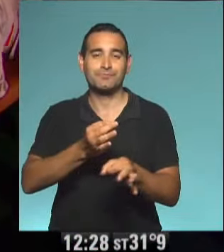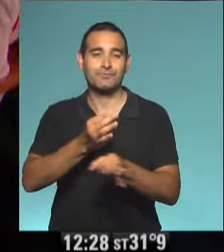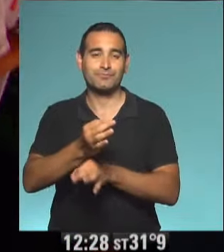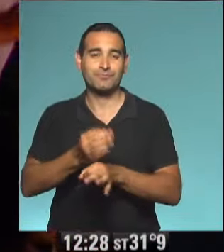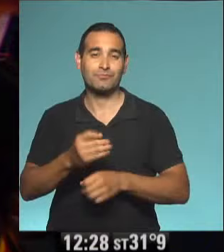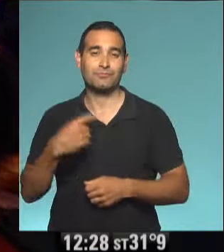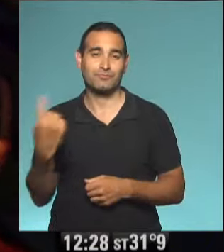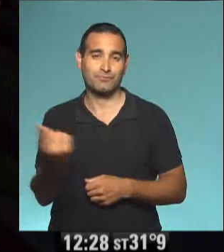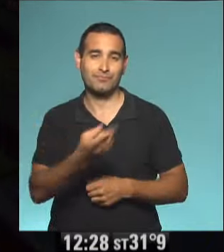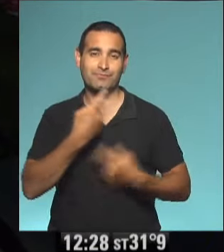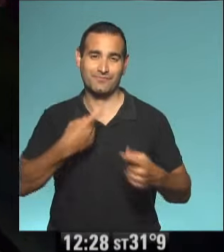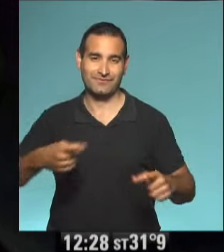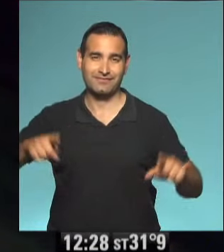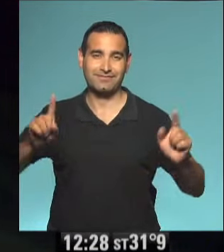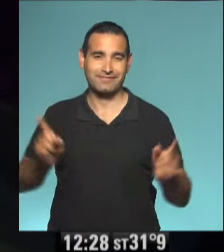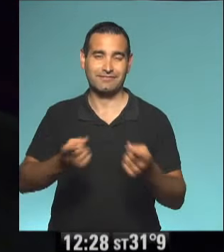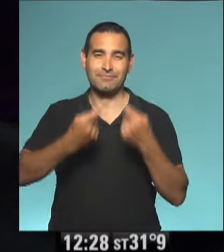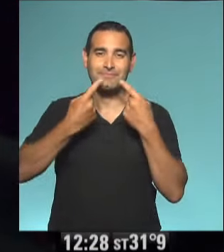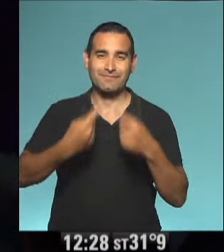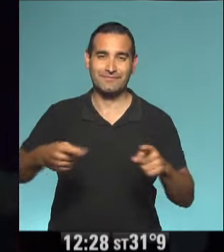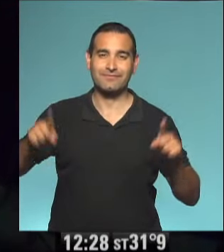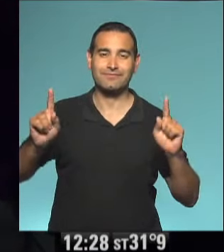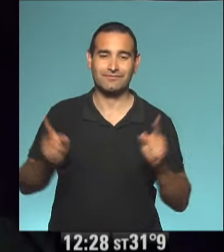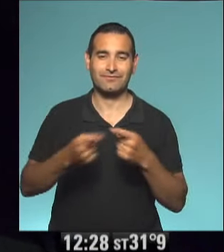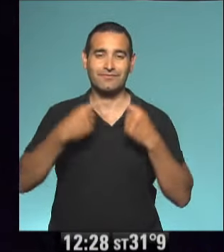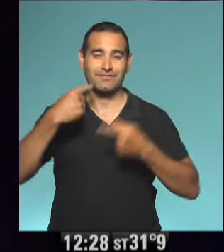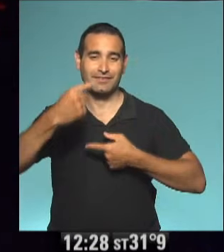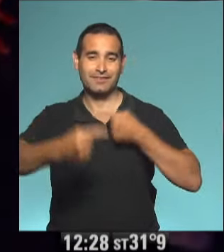todo con un bam bam.